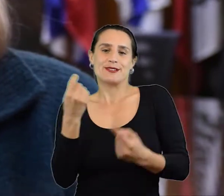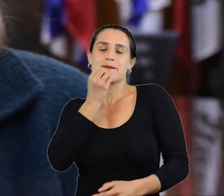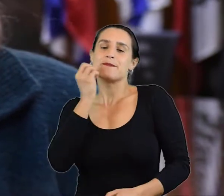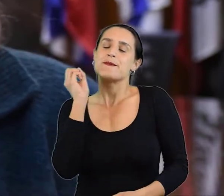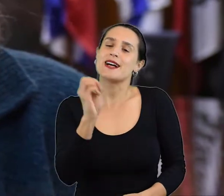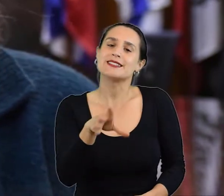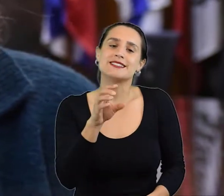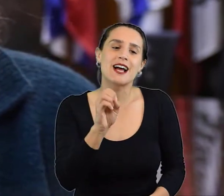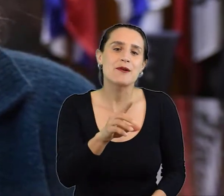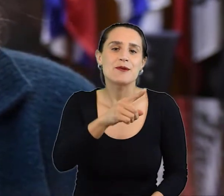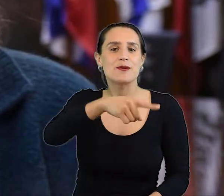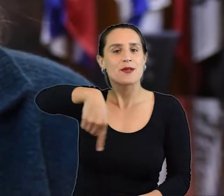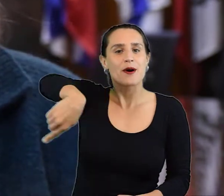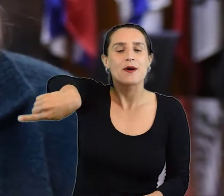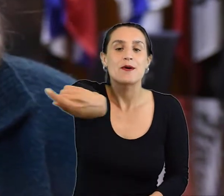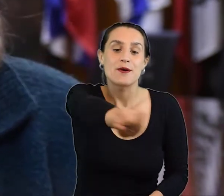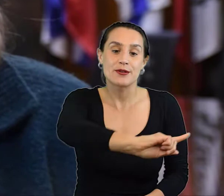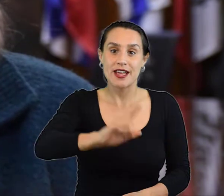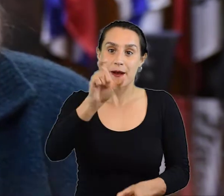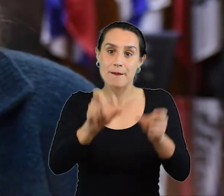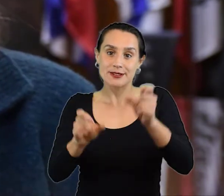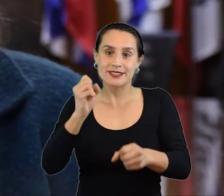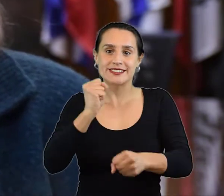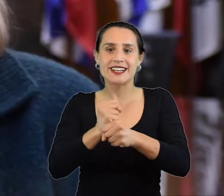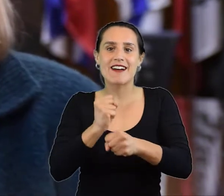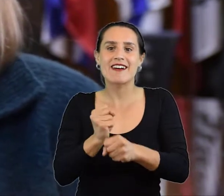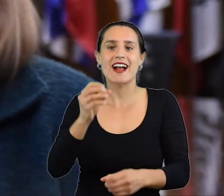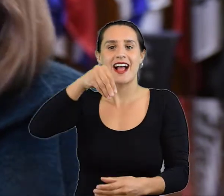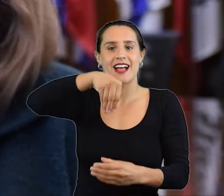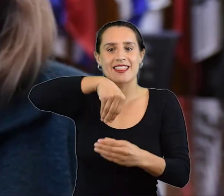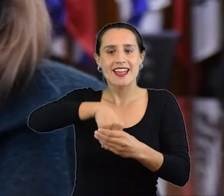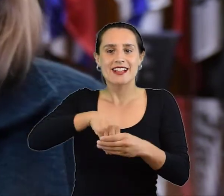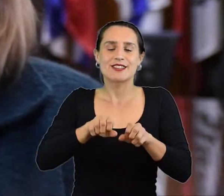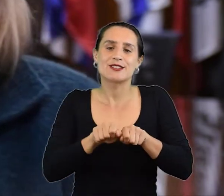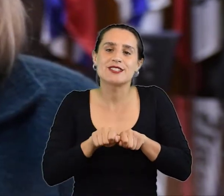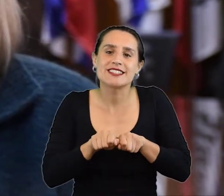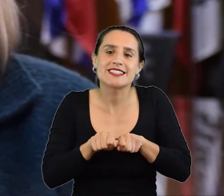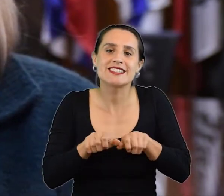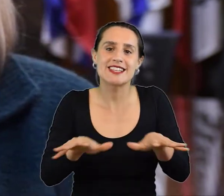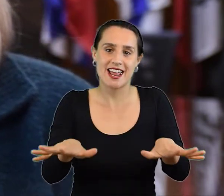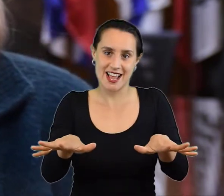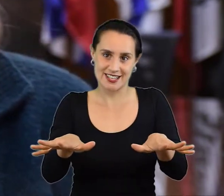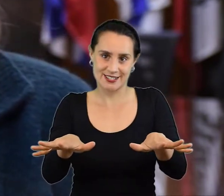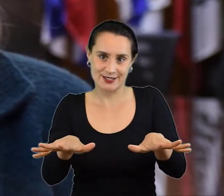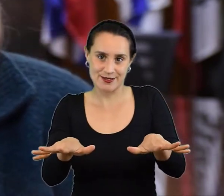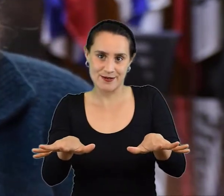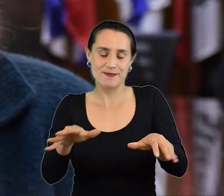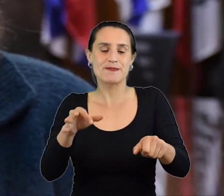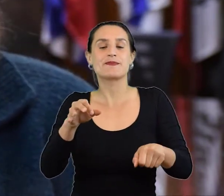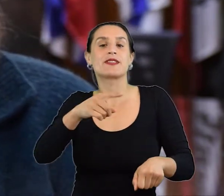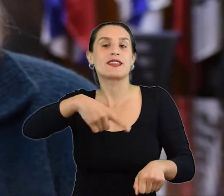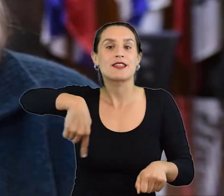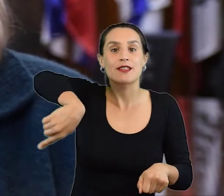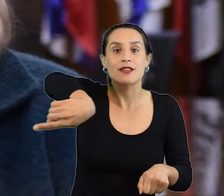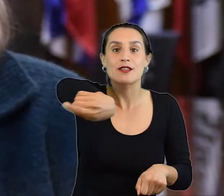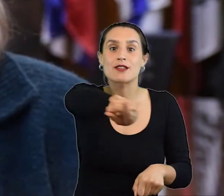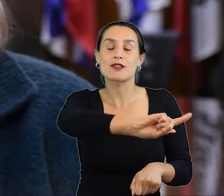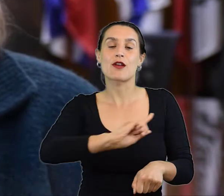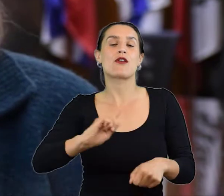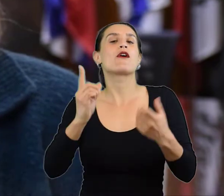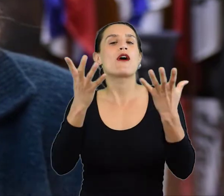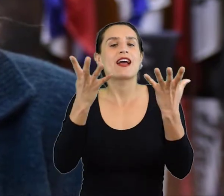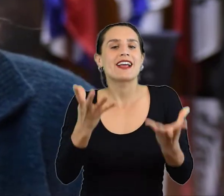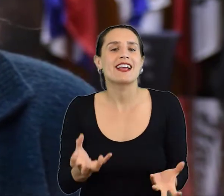saludo muy especial a todos los funcionarios del centro de recursos para estudiantes sordos con